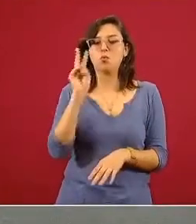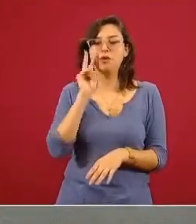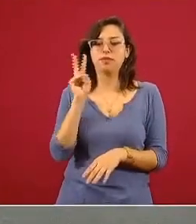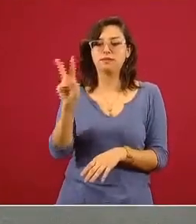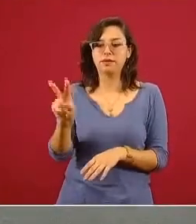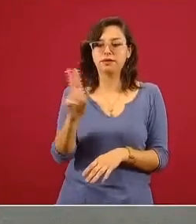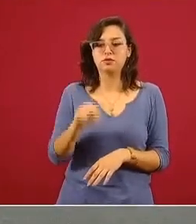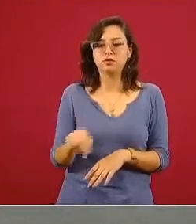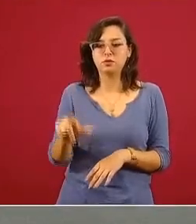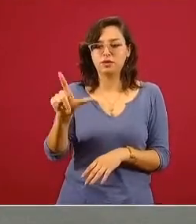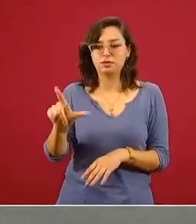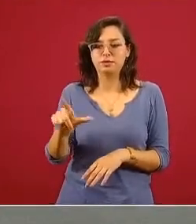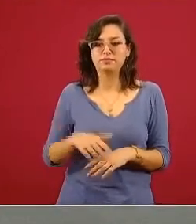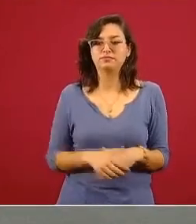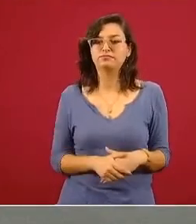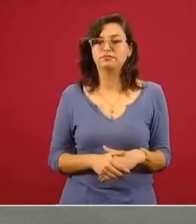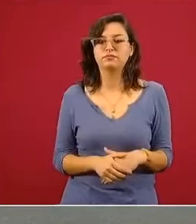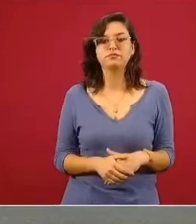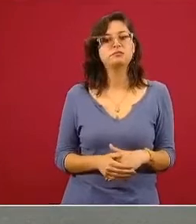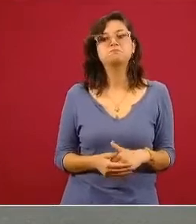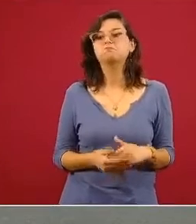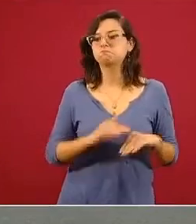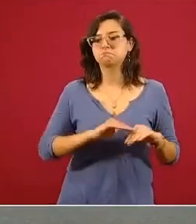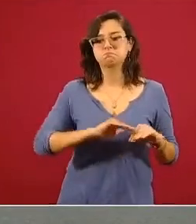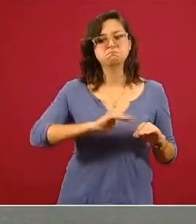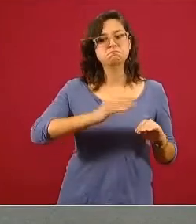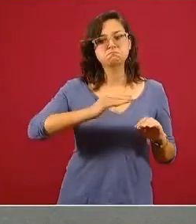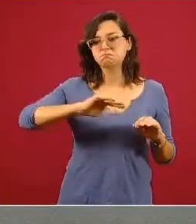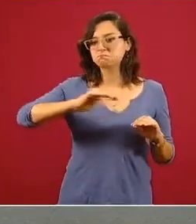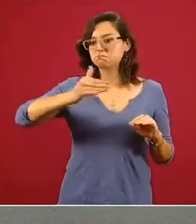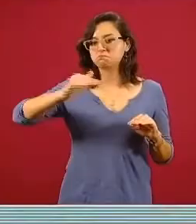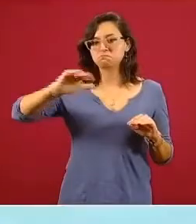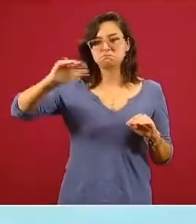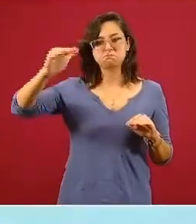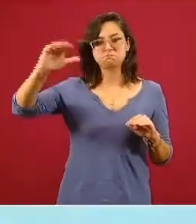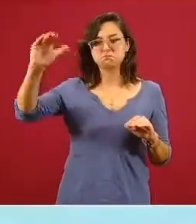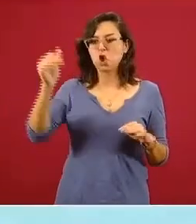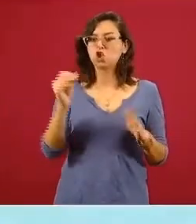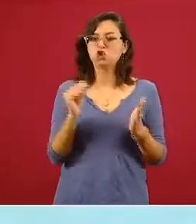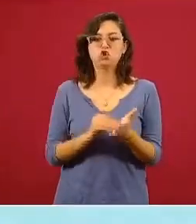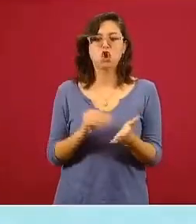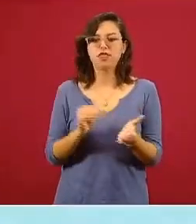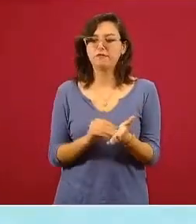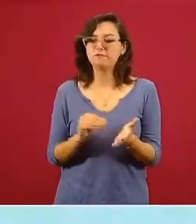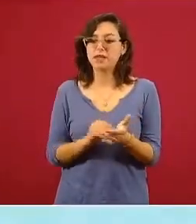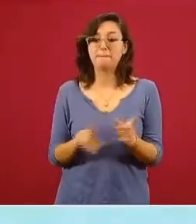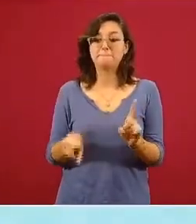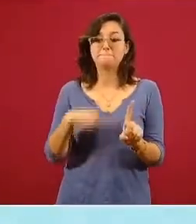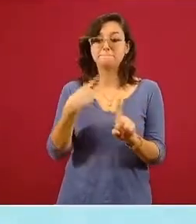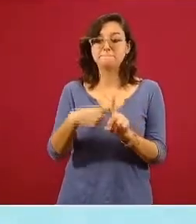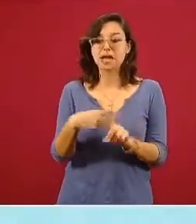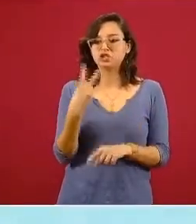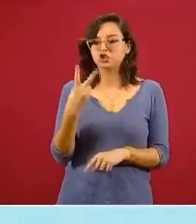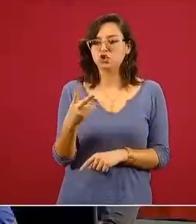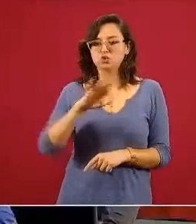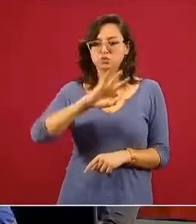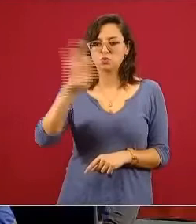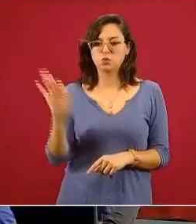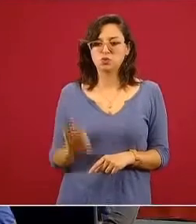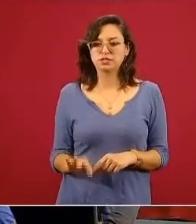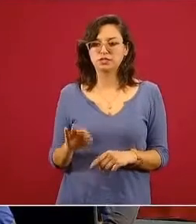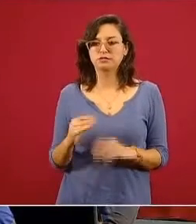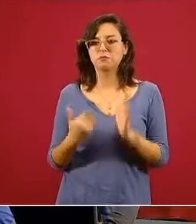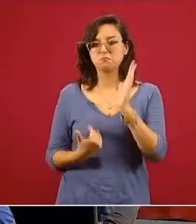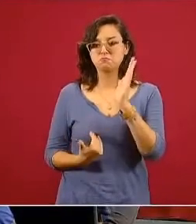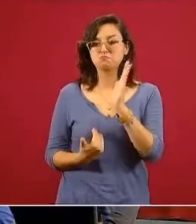estimados de Nuevo León, una curva definitivamente que todavía va en ascenso, pensando que ese más 2% de la última semana